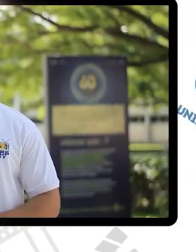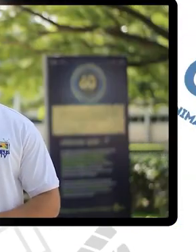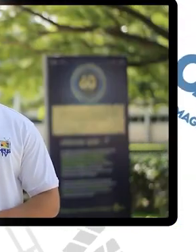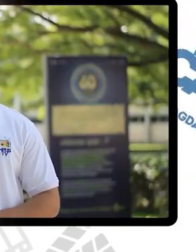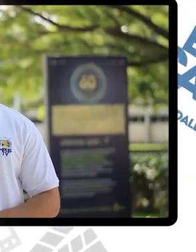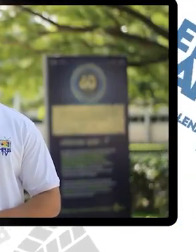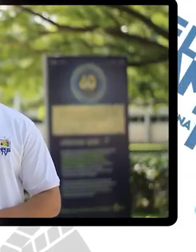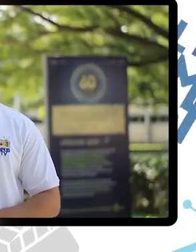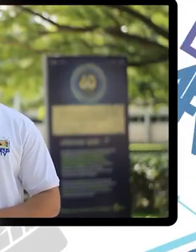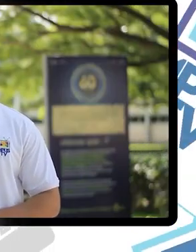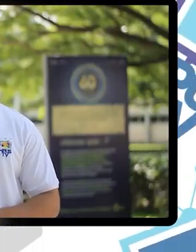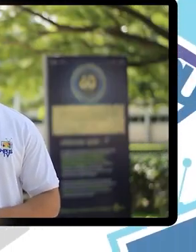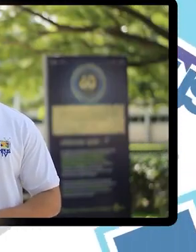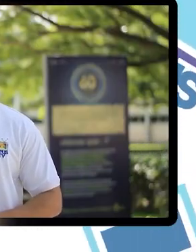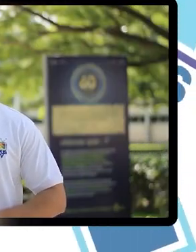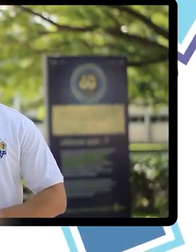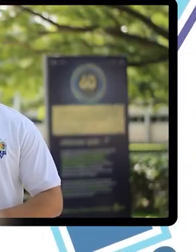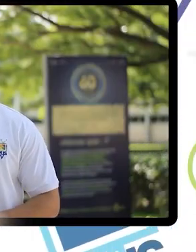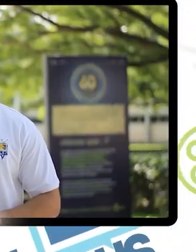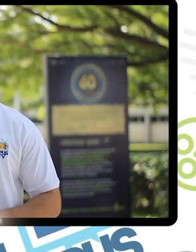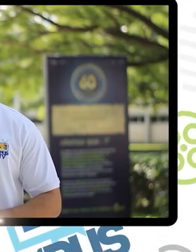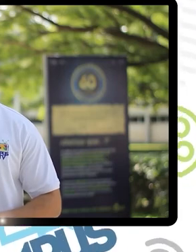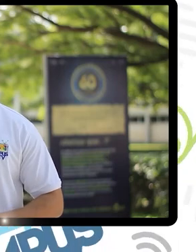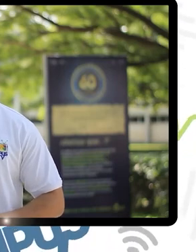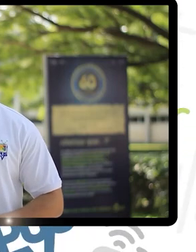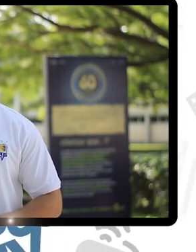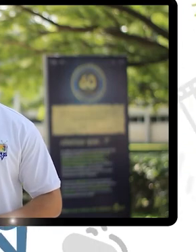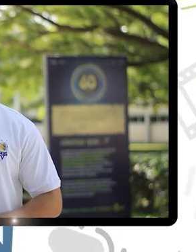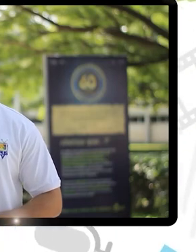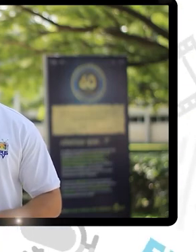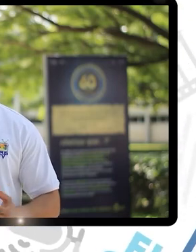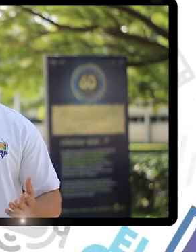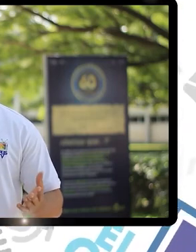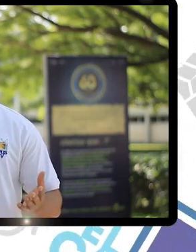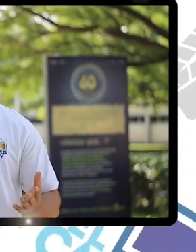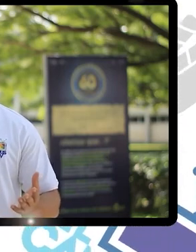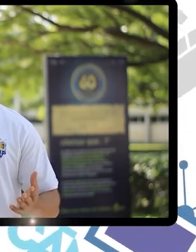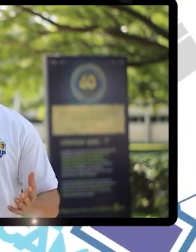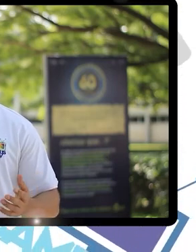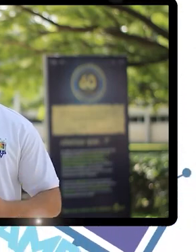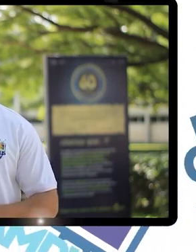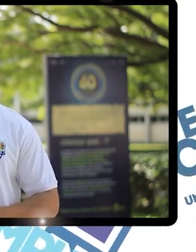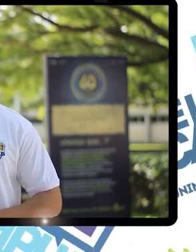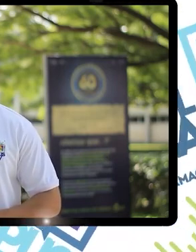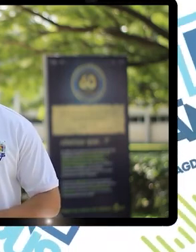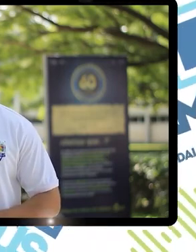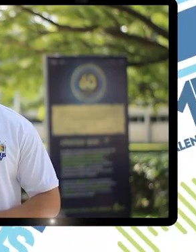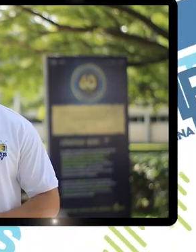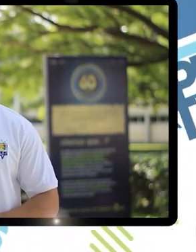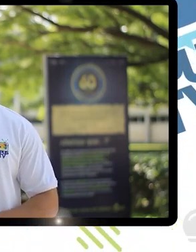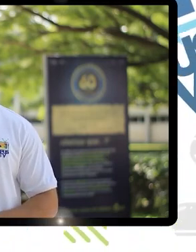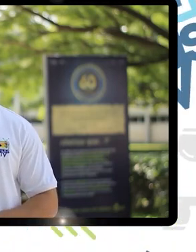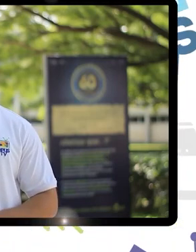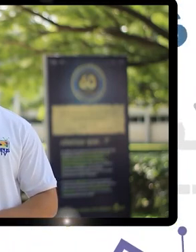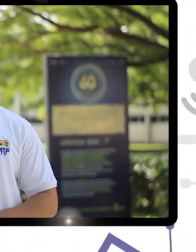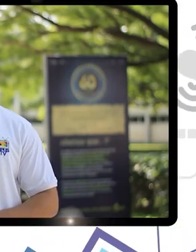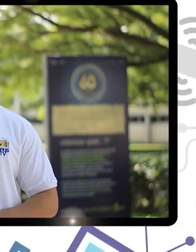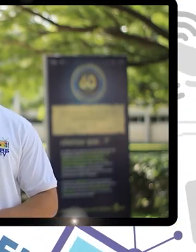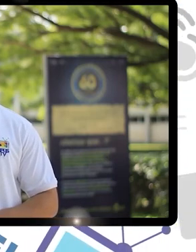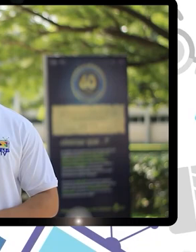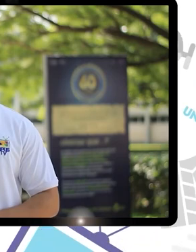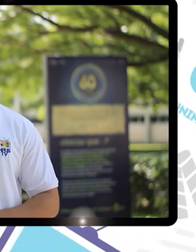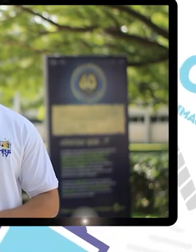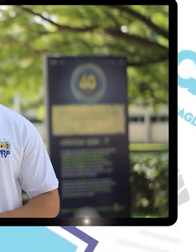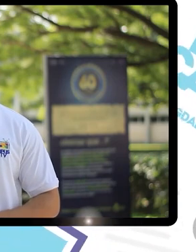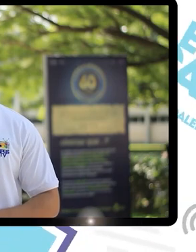Superiores lidera diferentes iniciativas alrededor de las comunidades indígenas, donde se destaca la apertura de la Biblioteca Wiwa en la Sierra